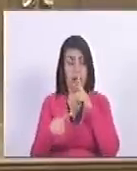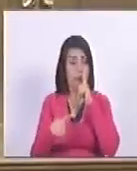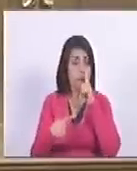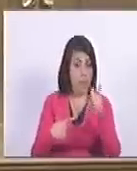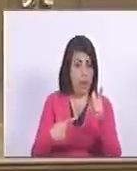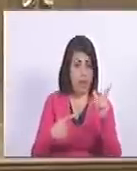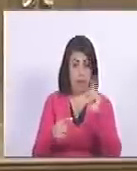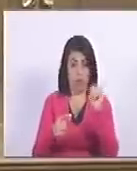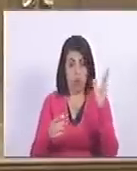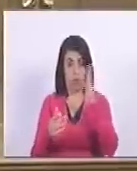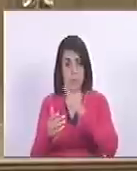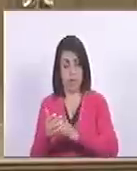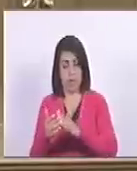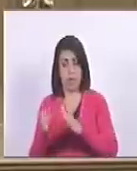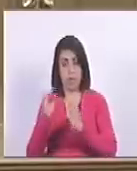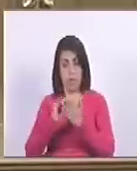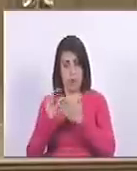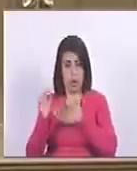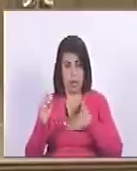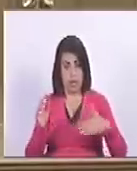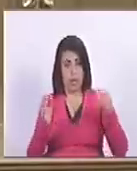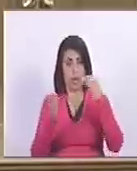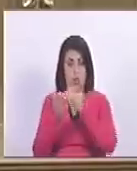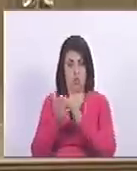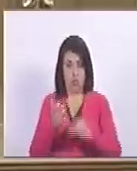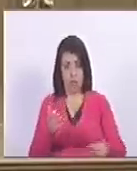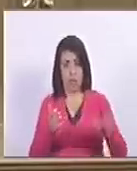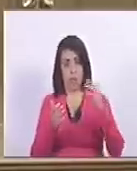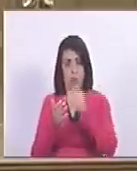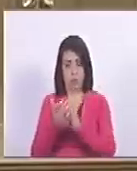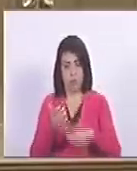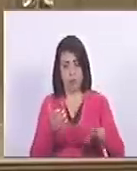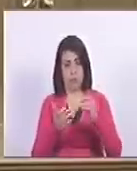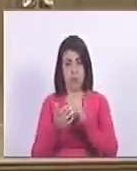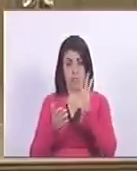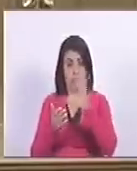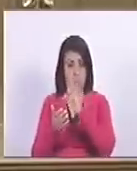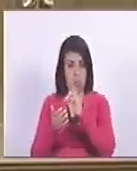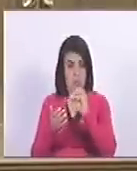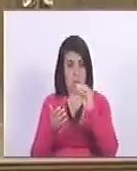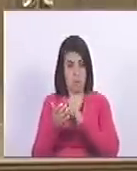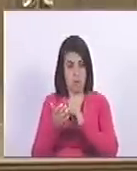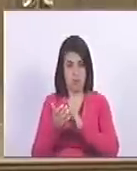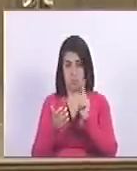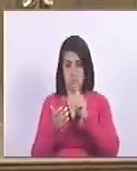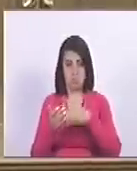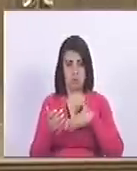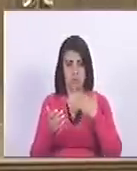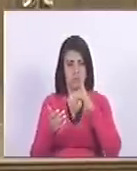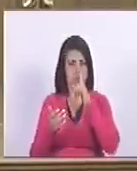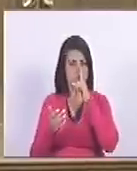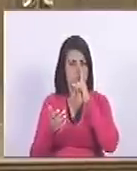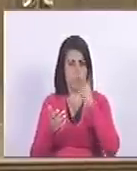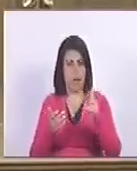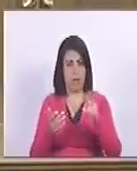malas no volverán porque lo intentaron 1, 2, 3, 50 veces y no pudieron. Son